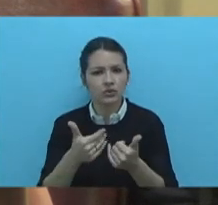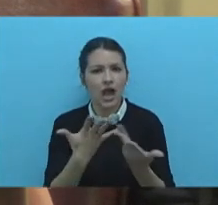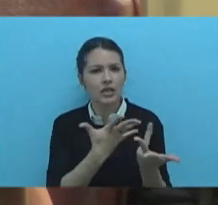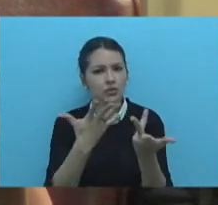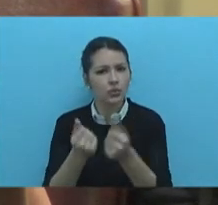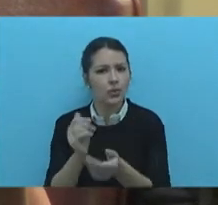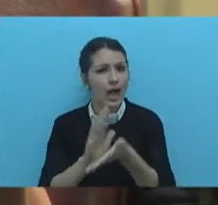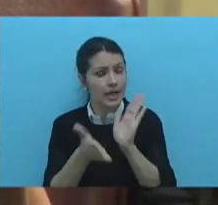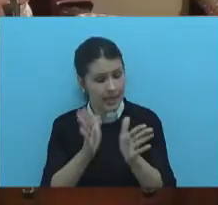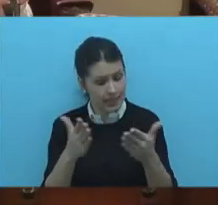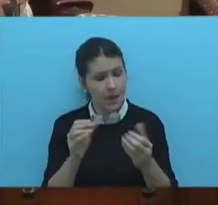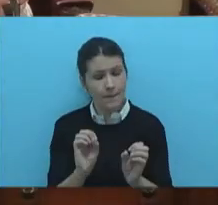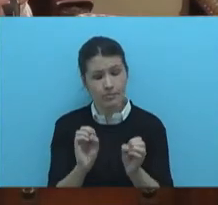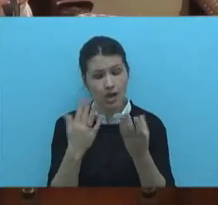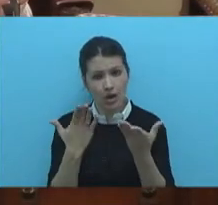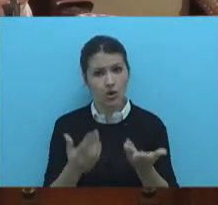Tiene la palabra la diputada